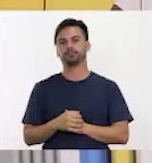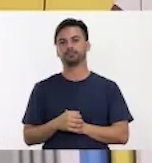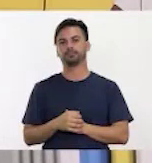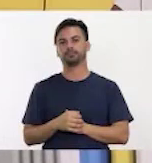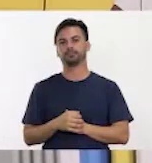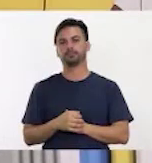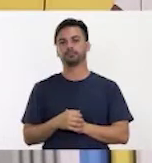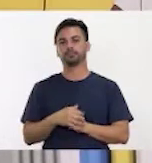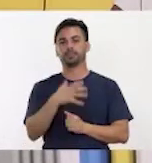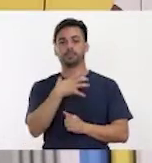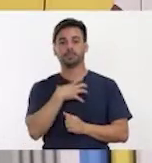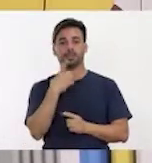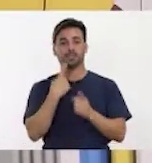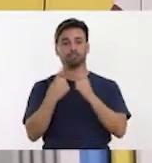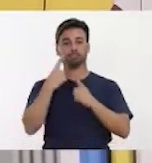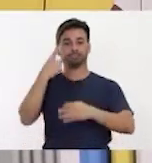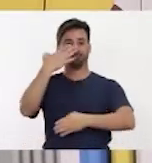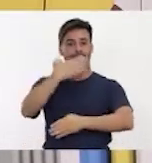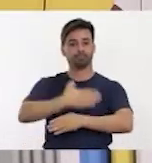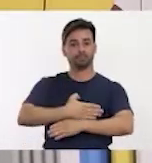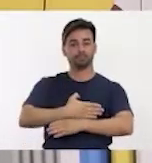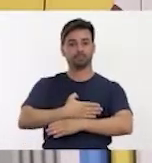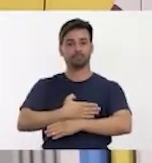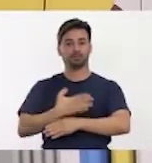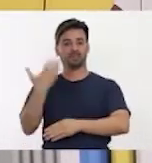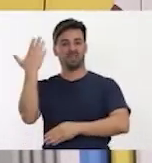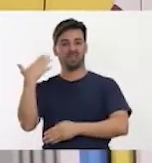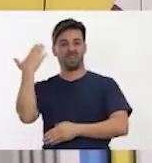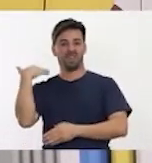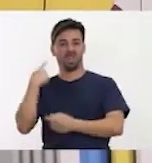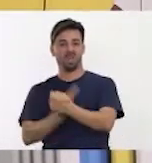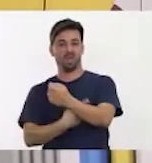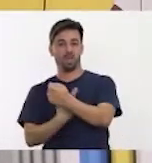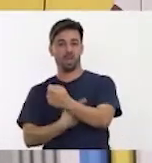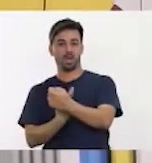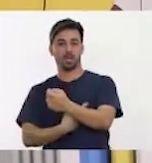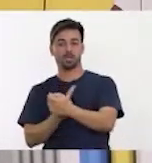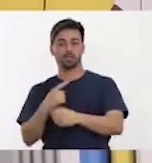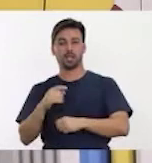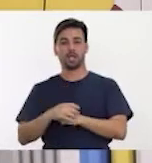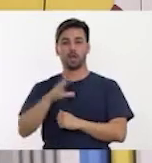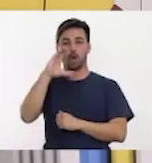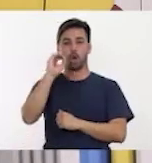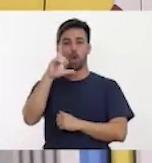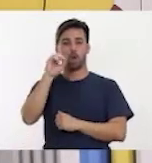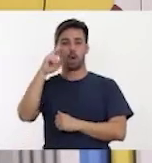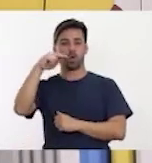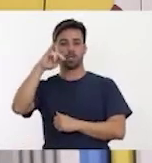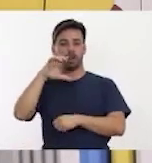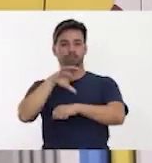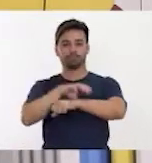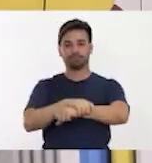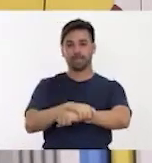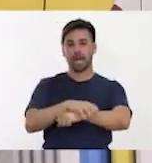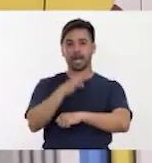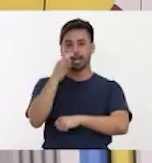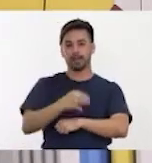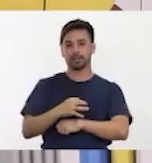choca con una traba que se heredaba del tiempo de la colonia, que era la